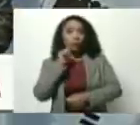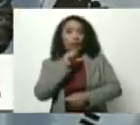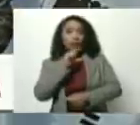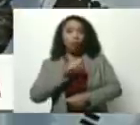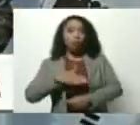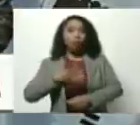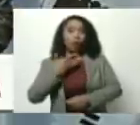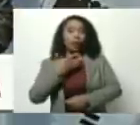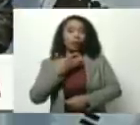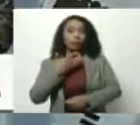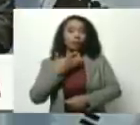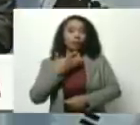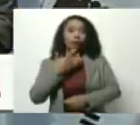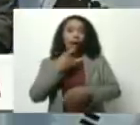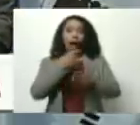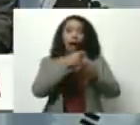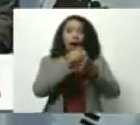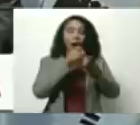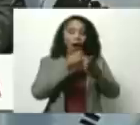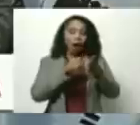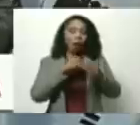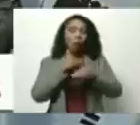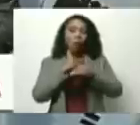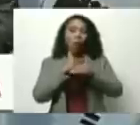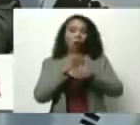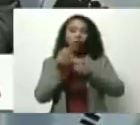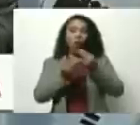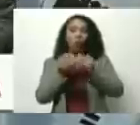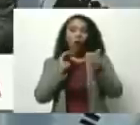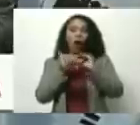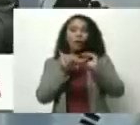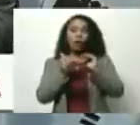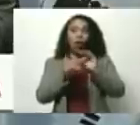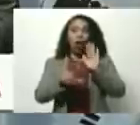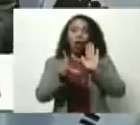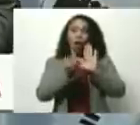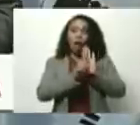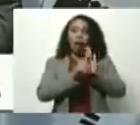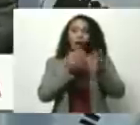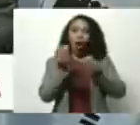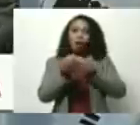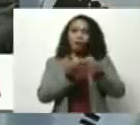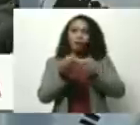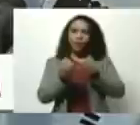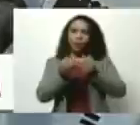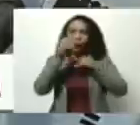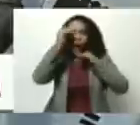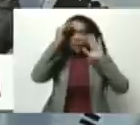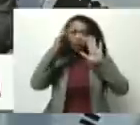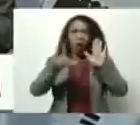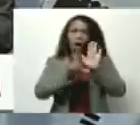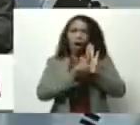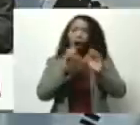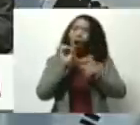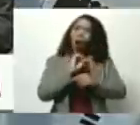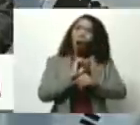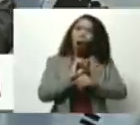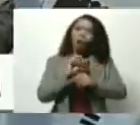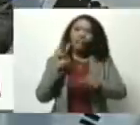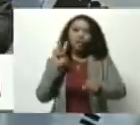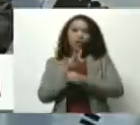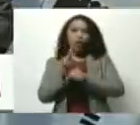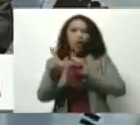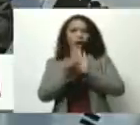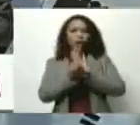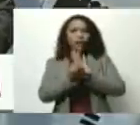pudiera calificarse como ético, como legal, como en atención a la ley o violatorio a la